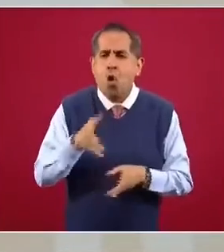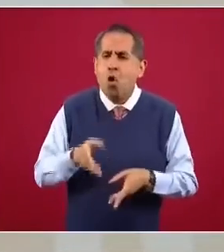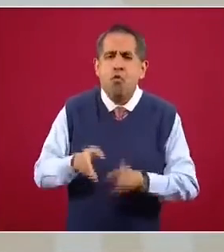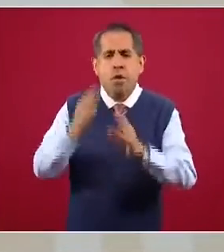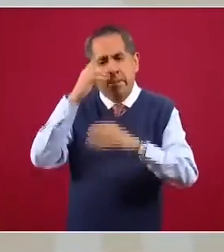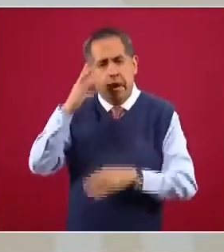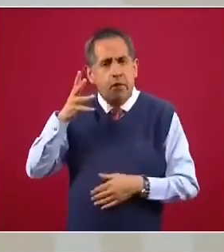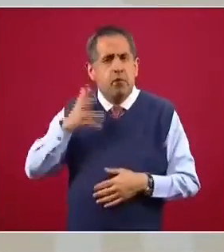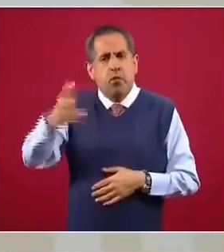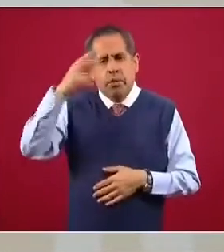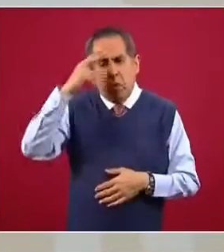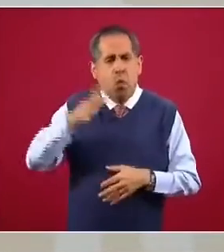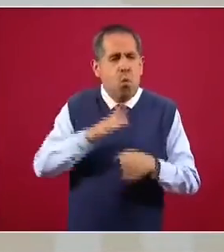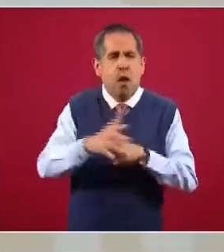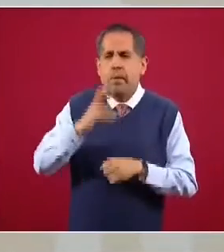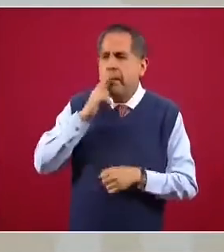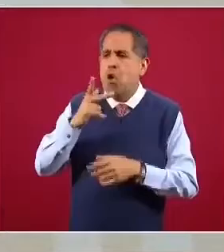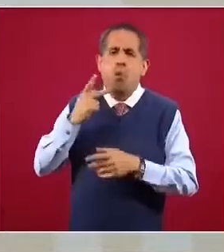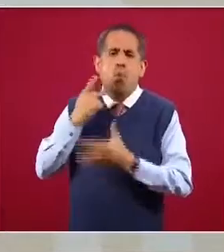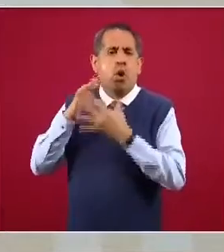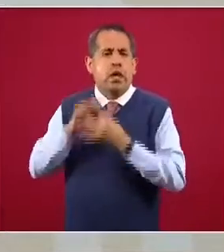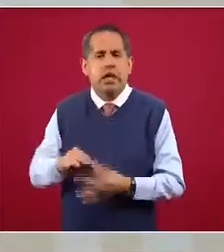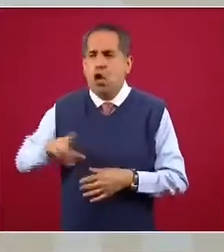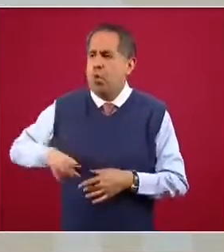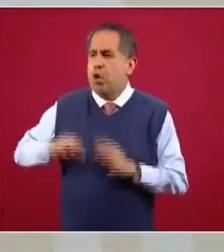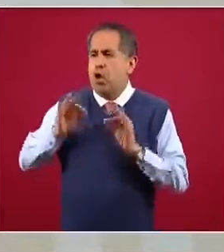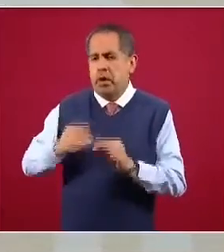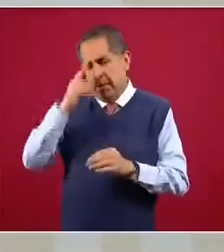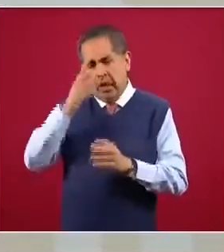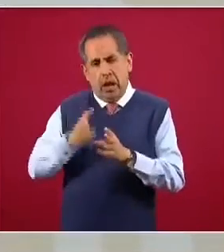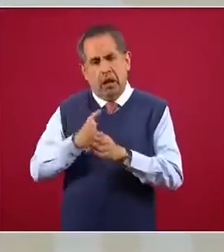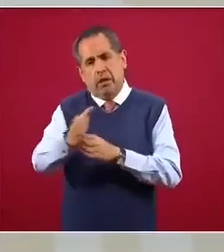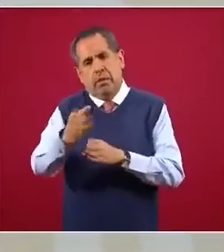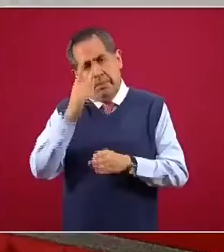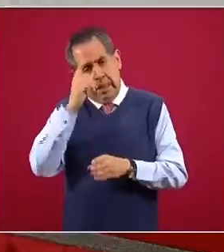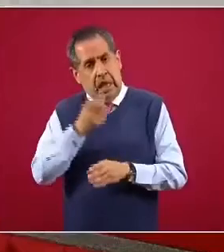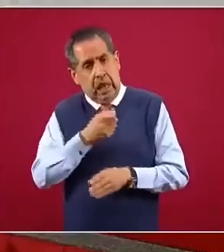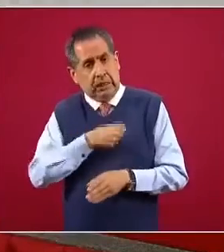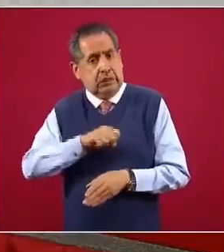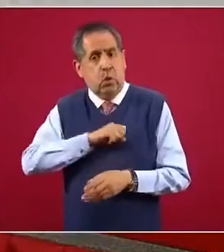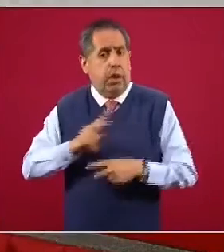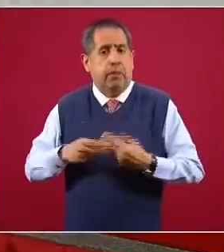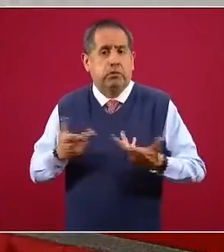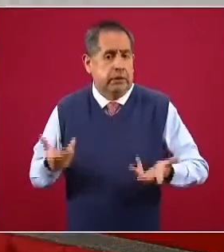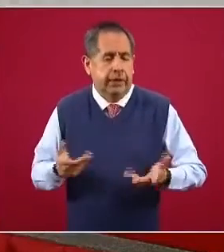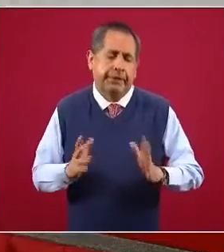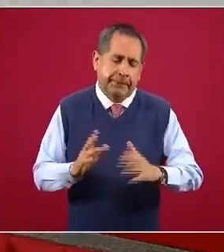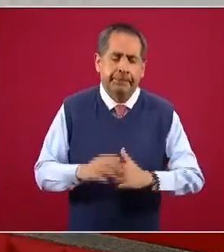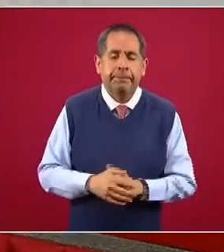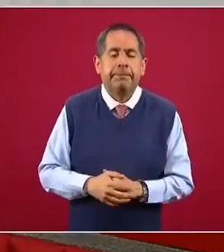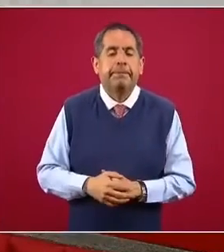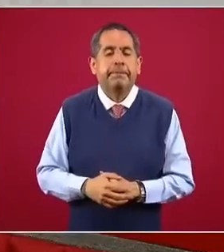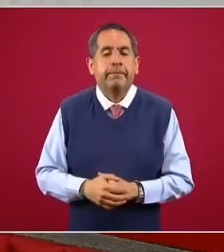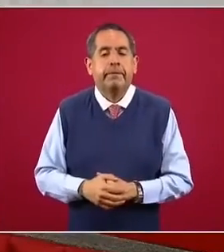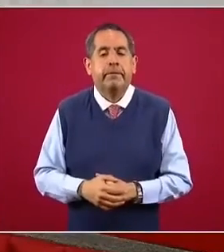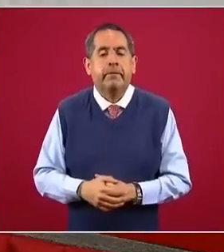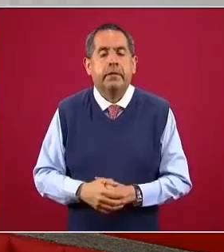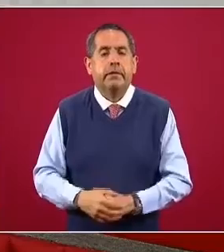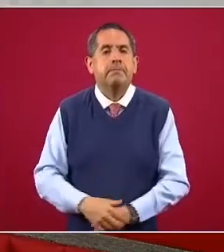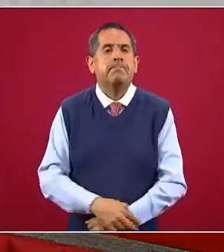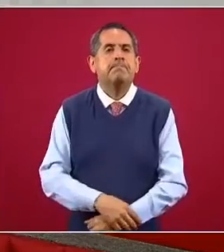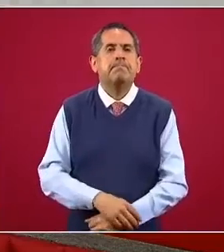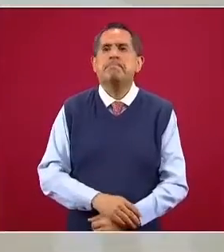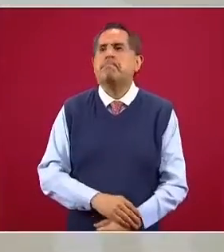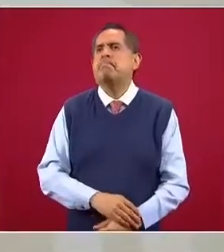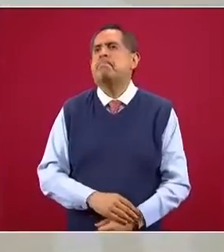de este país, cuál es la política de Estado en este campo de la salud. Entonces, es muy